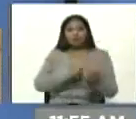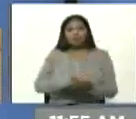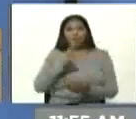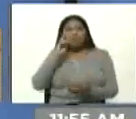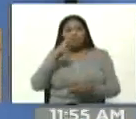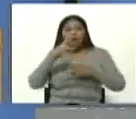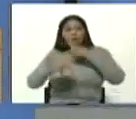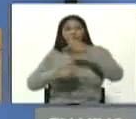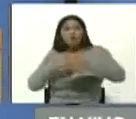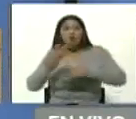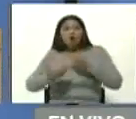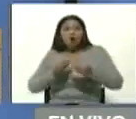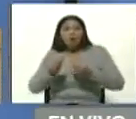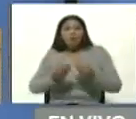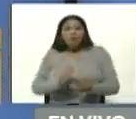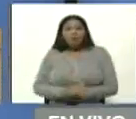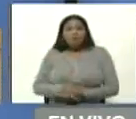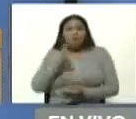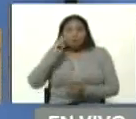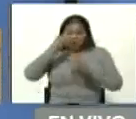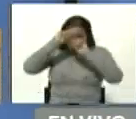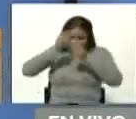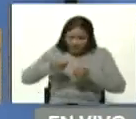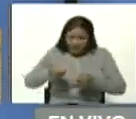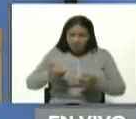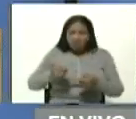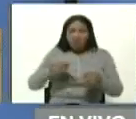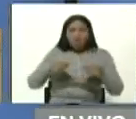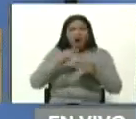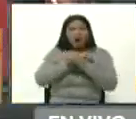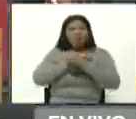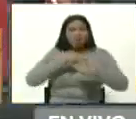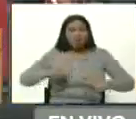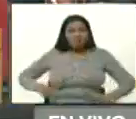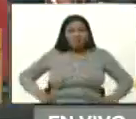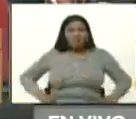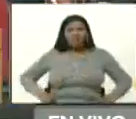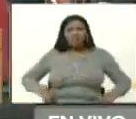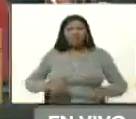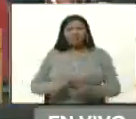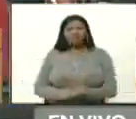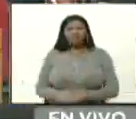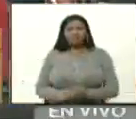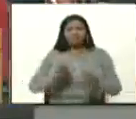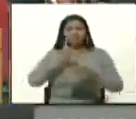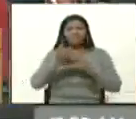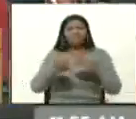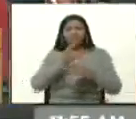proceso. También le hacemos un reconocimiento a nuestra Fuerza Armada Nacional Bolivariana, tras el Plan República,